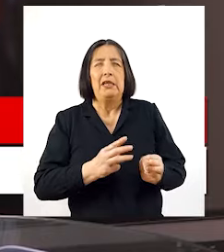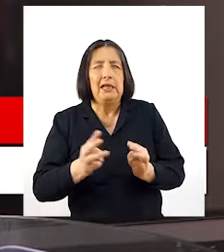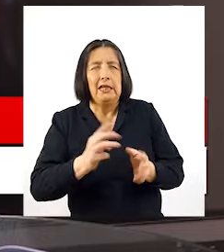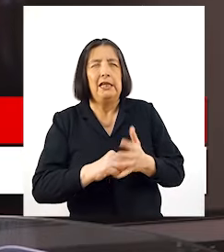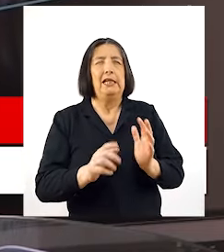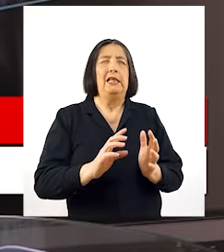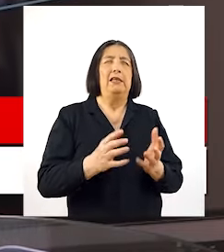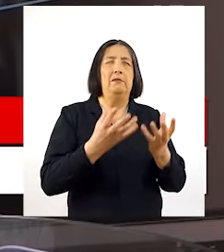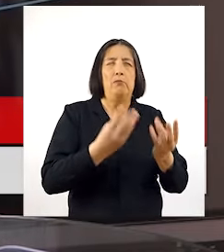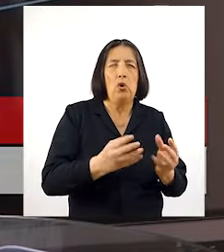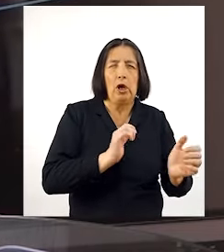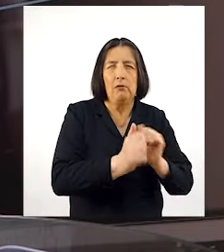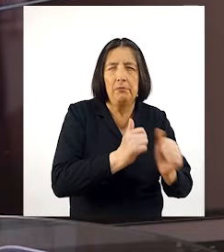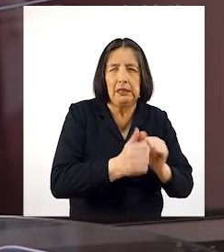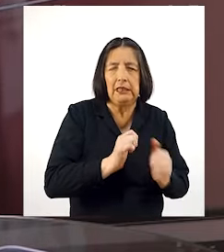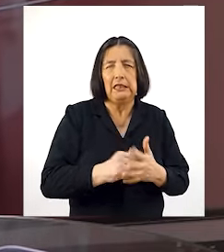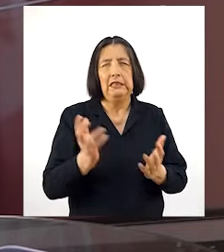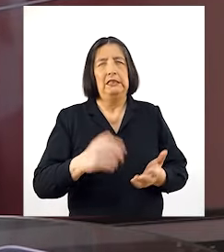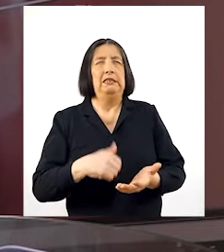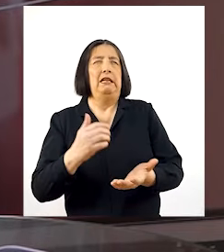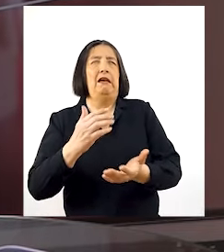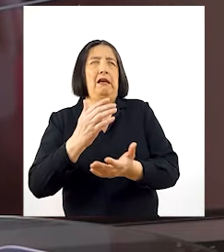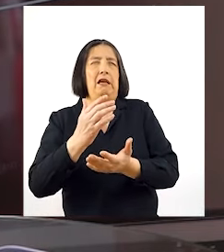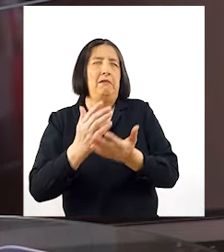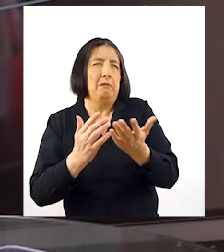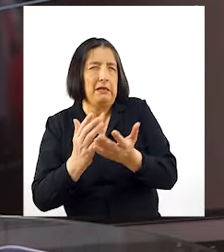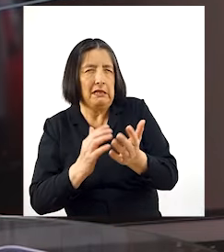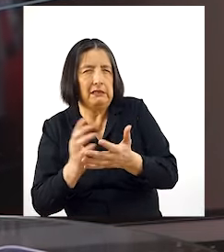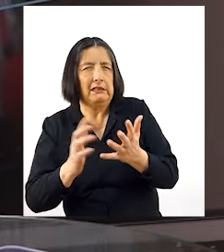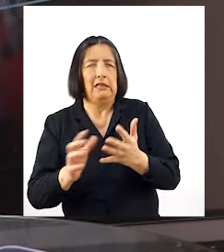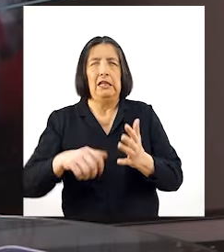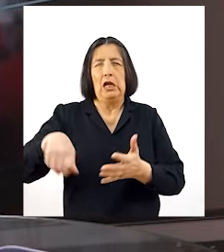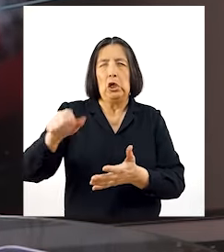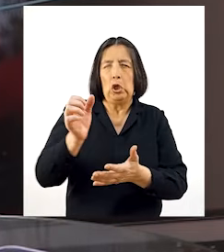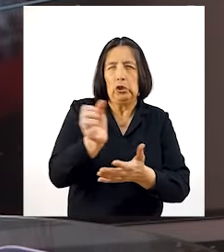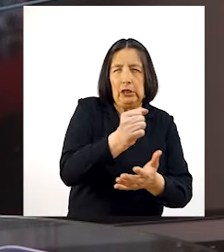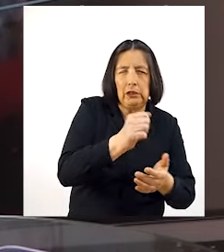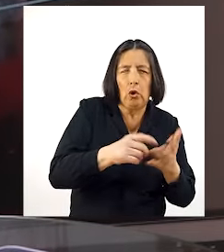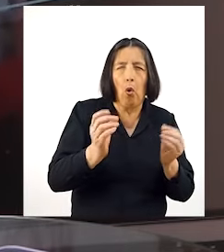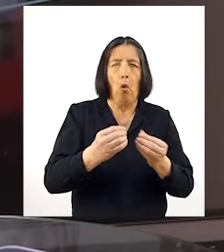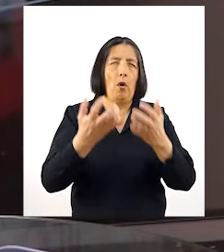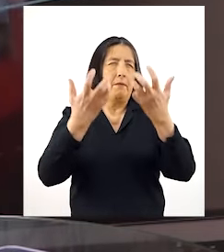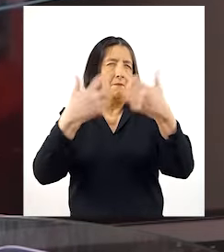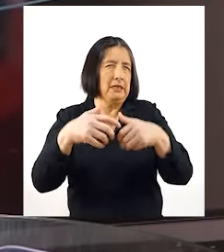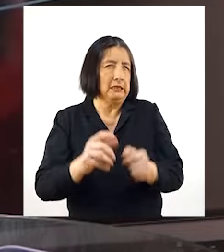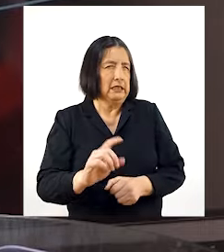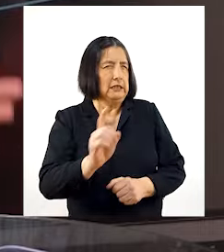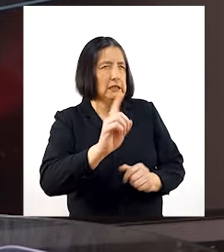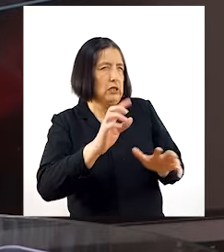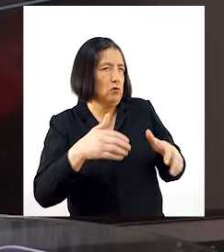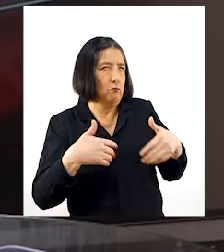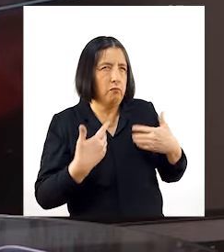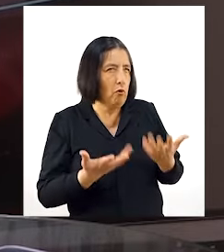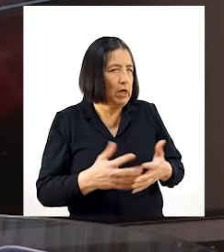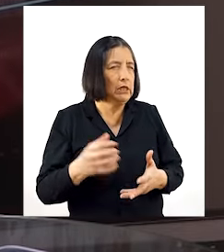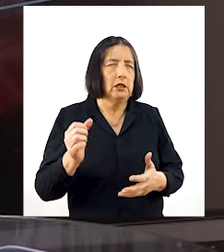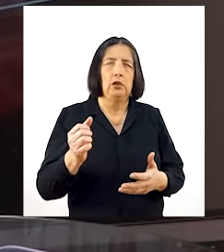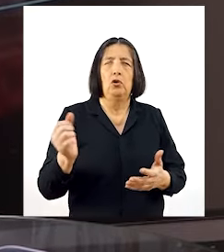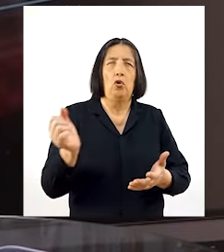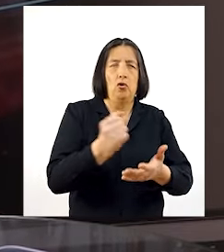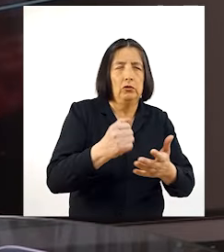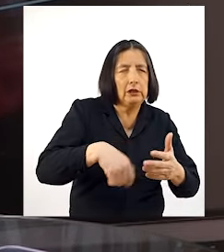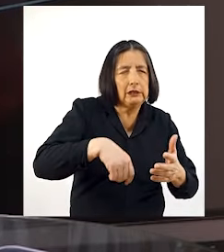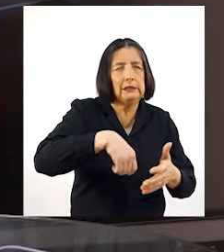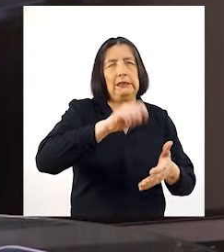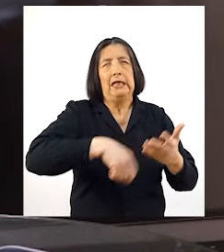si está habiendo un presunto fraccionamiento en las contrataciones públicas o si se está contratando proveedores que están impedidos de contratar con